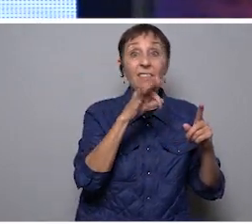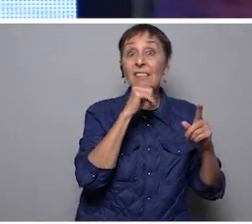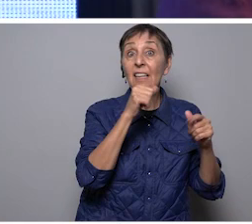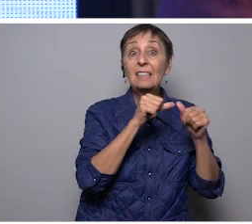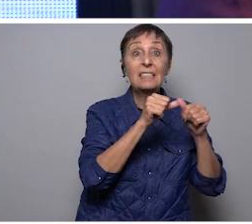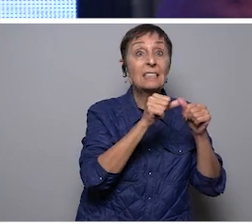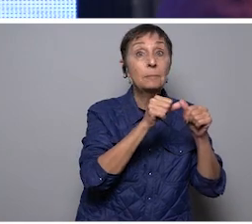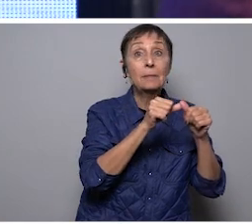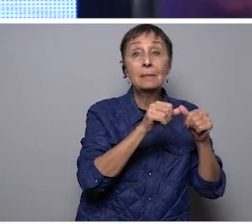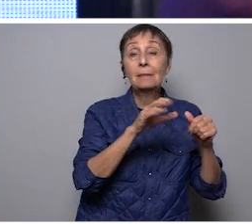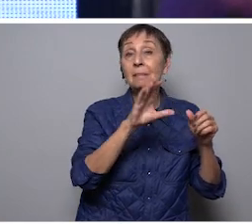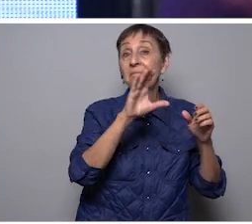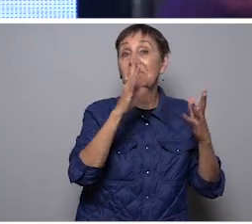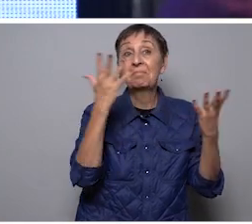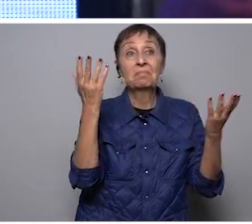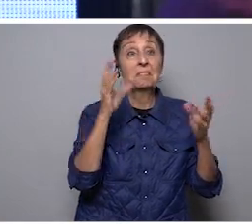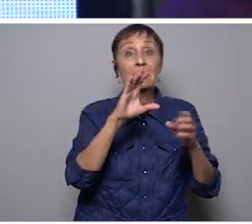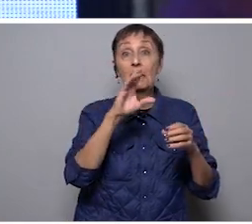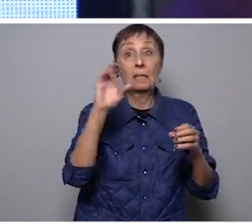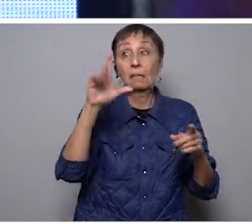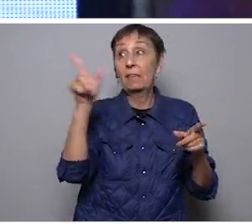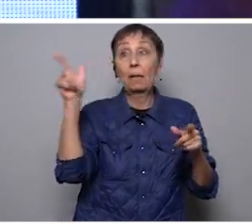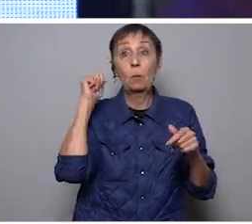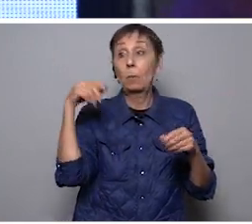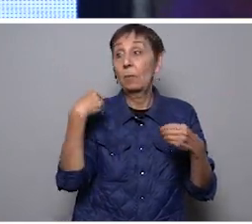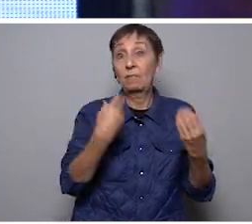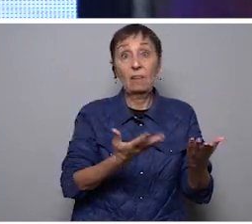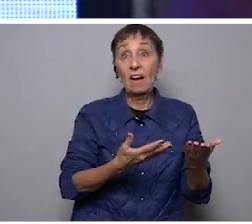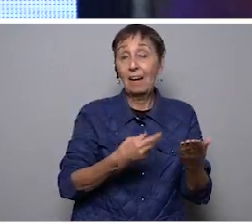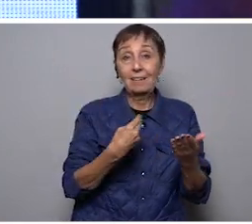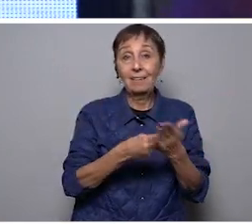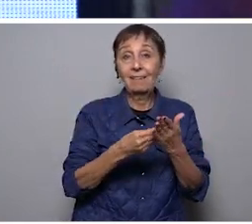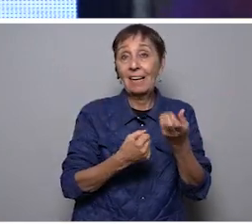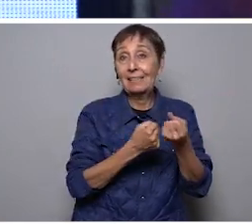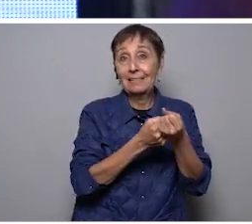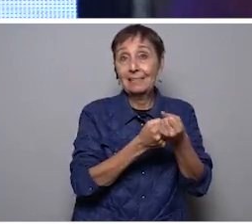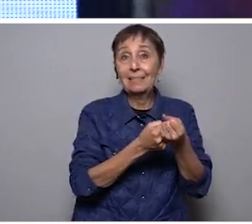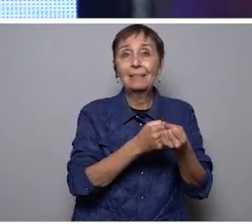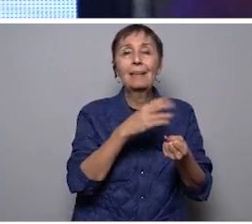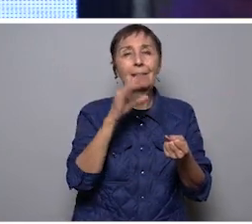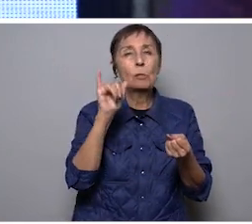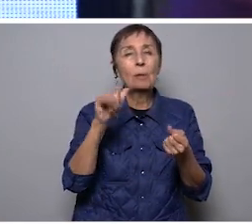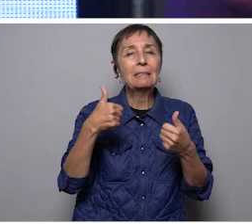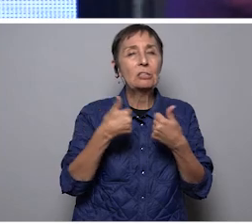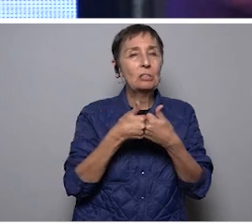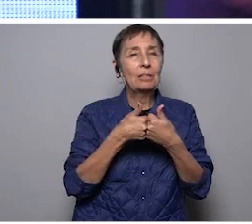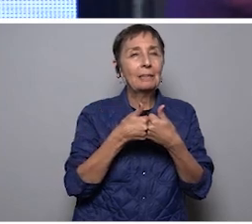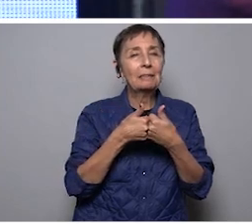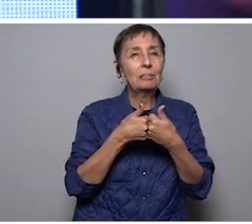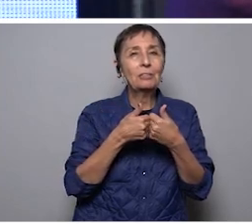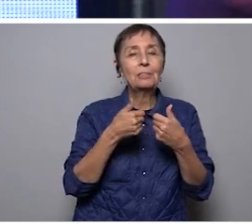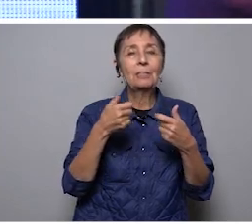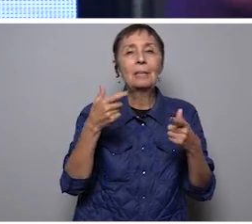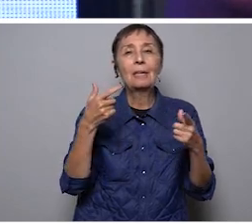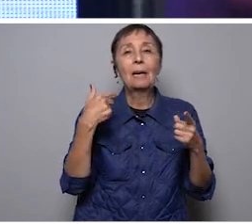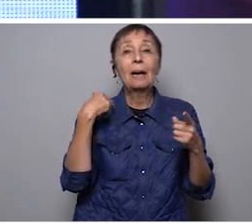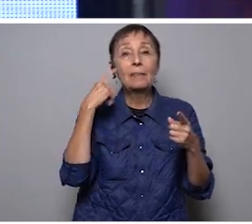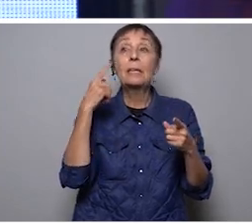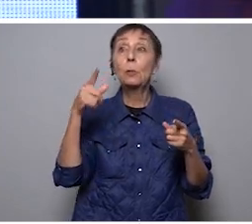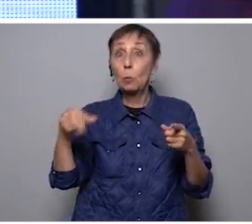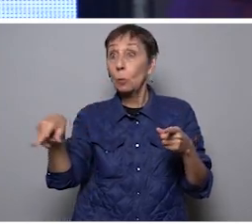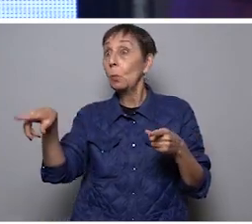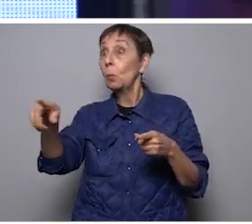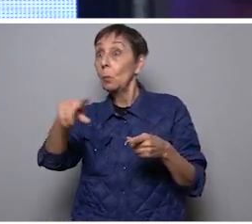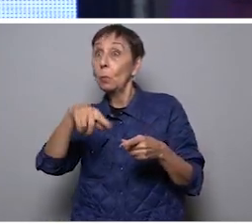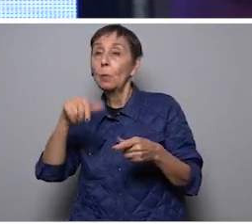financiamiento ya entonces es un reto y yo creo que ustedes nos pueden acompañar en